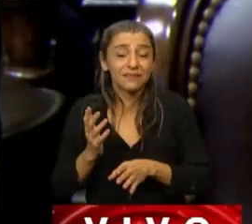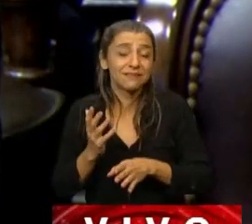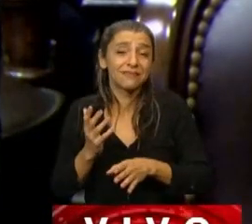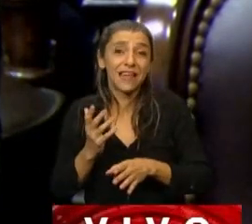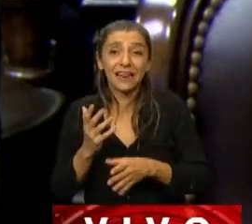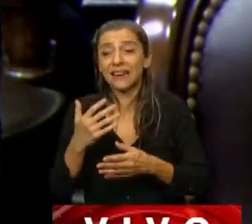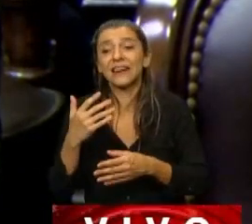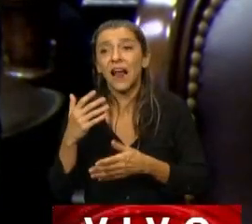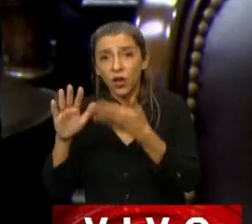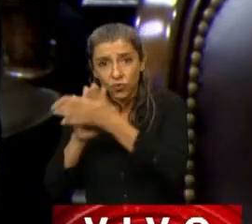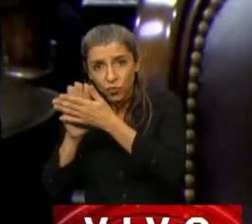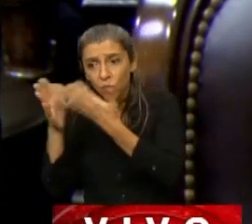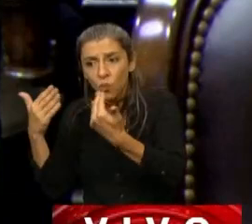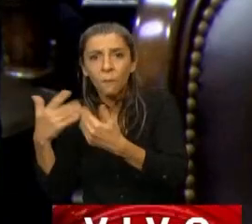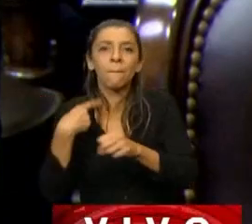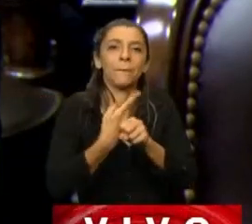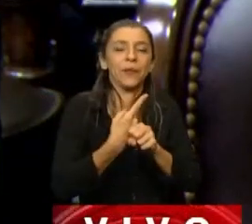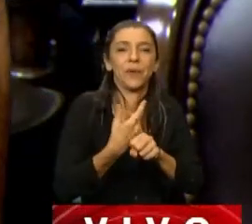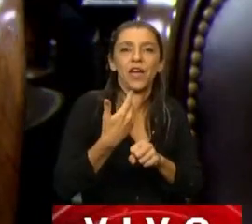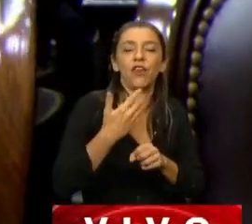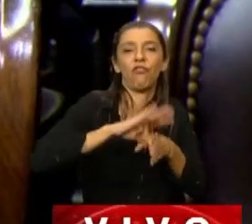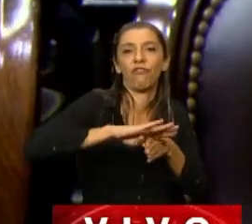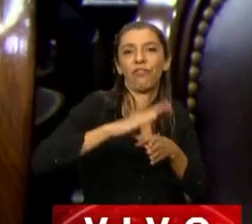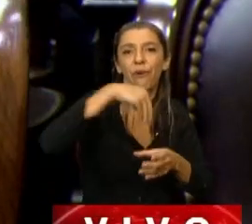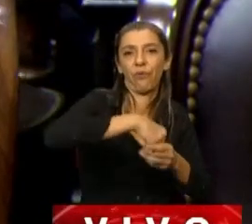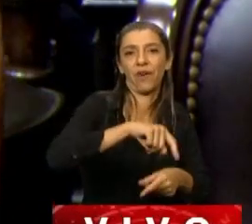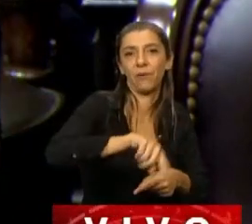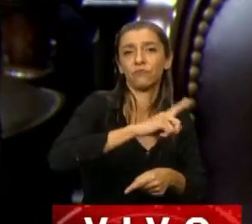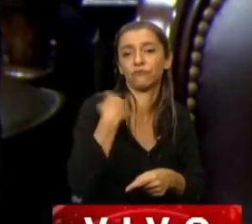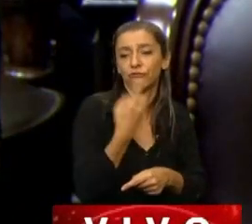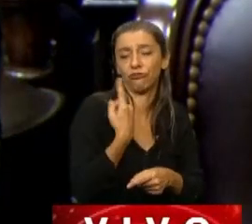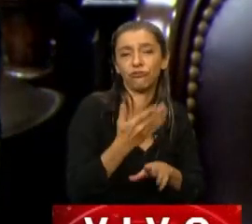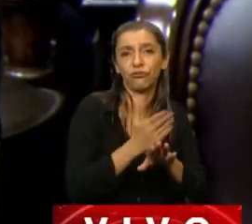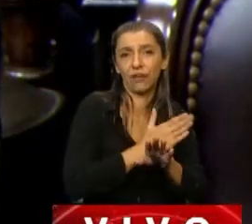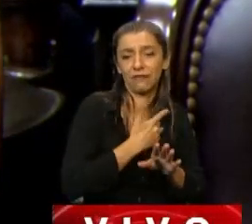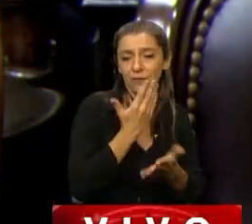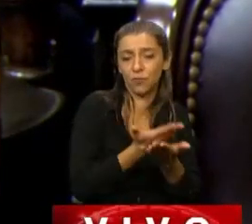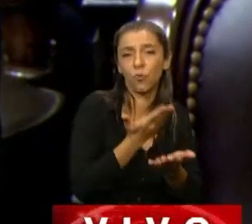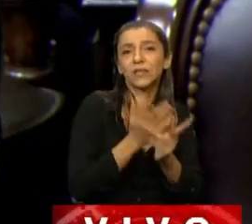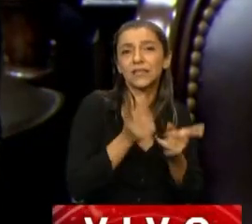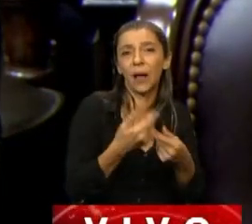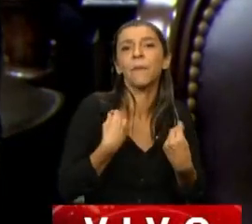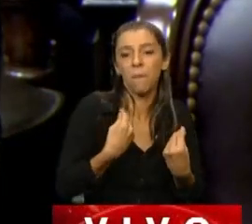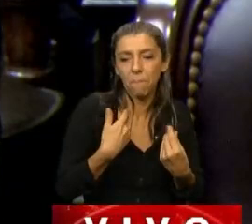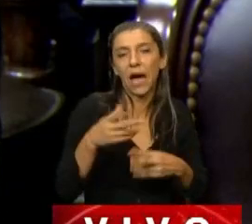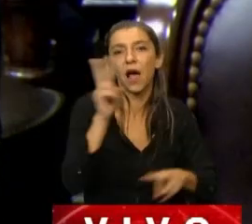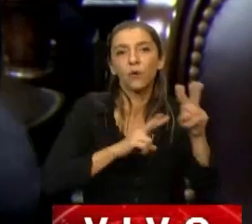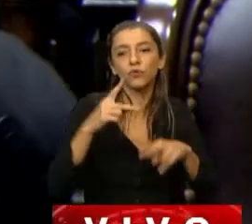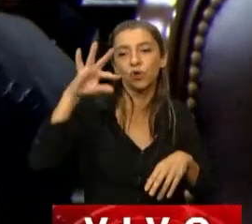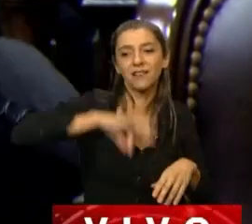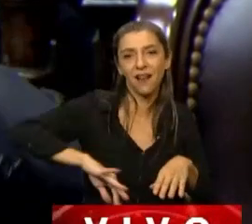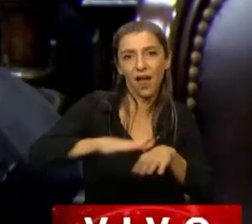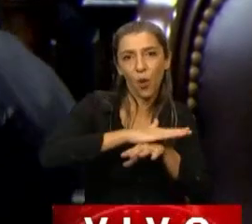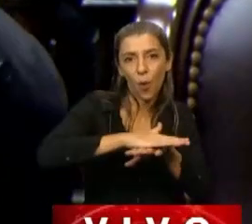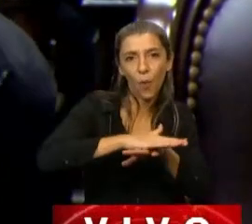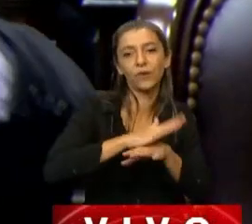interna. Incluso hemos hecho propuestas que conversamos con los distintos sectores de nuestro espacio político, como la del salario básico universal, para generar